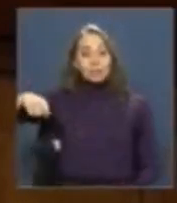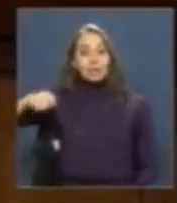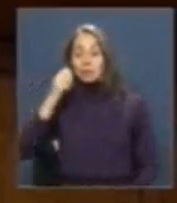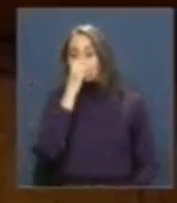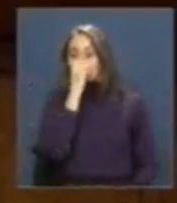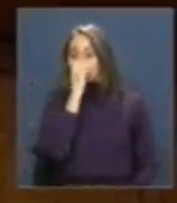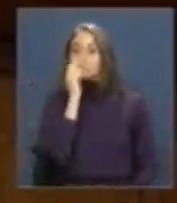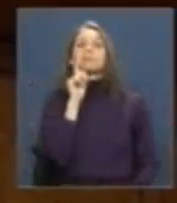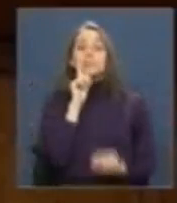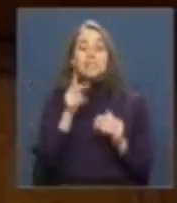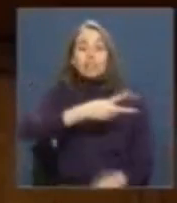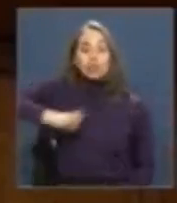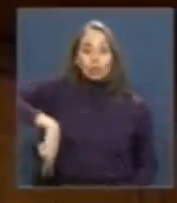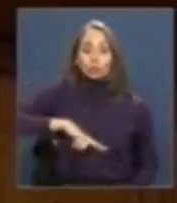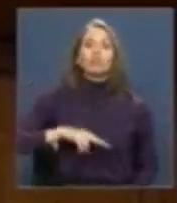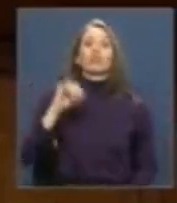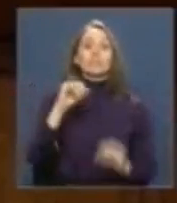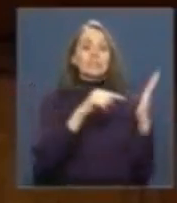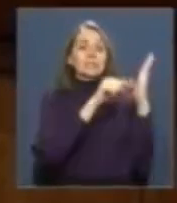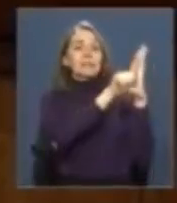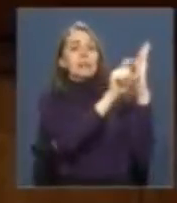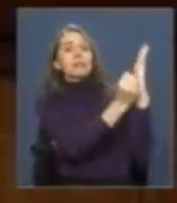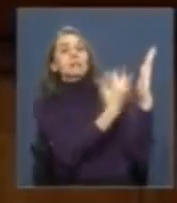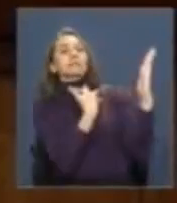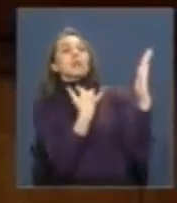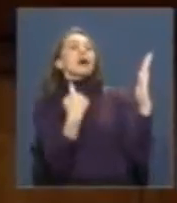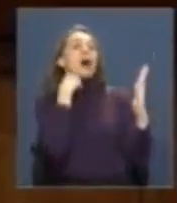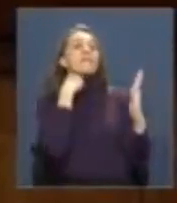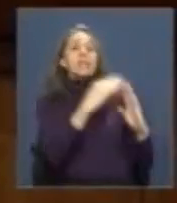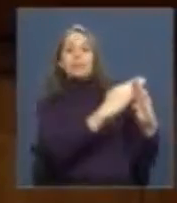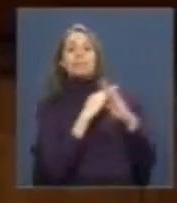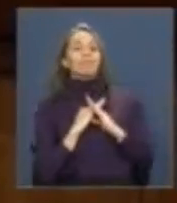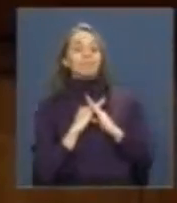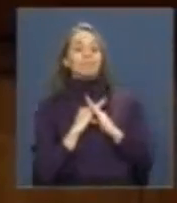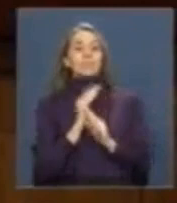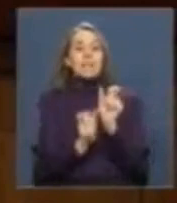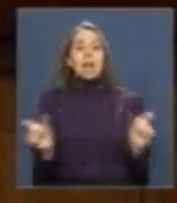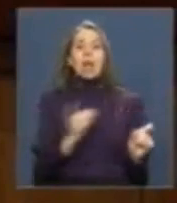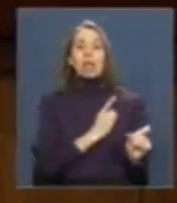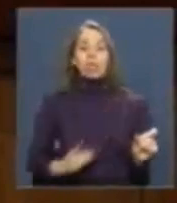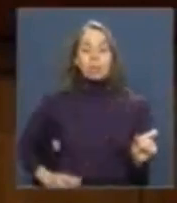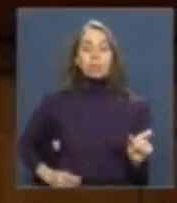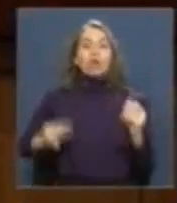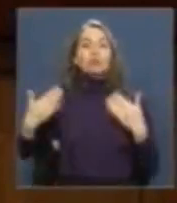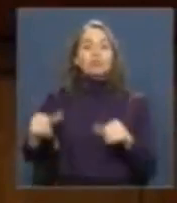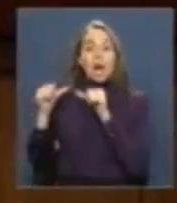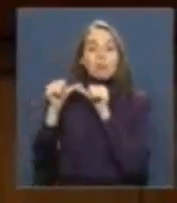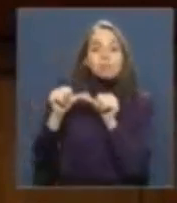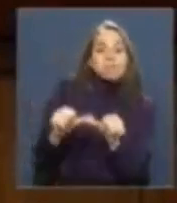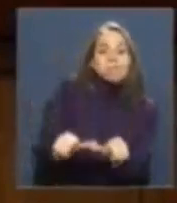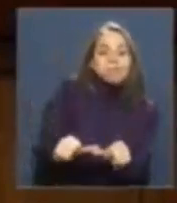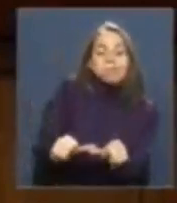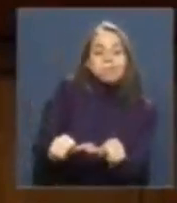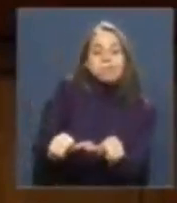estaríamos afectos a una inhabilidad a aquellos diputados que ya completaron que